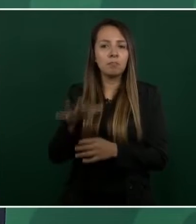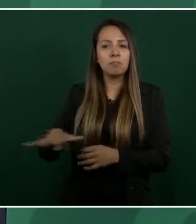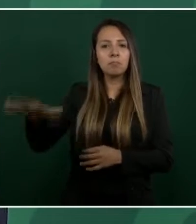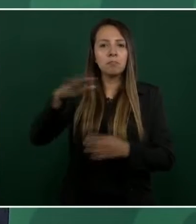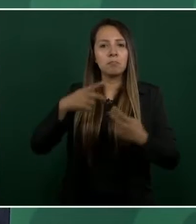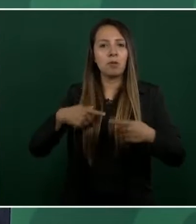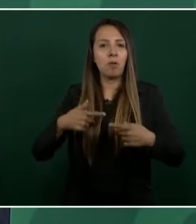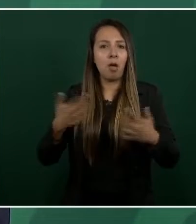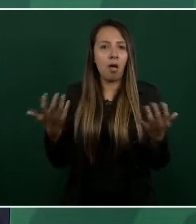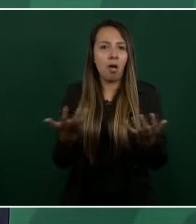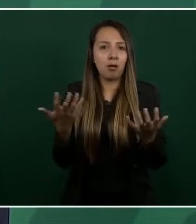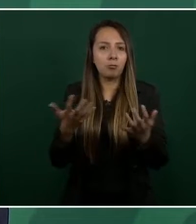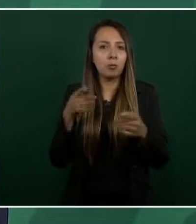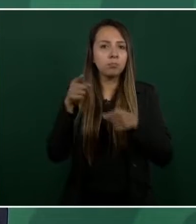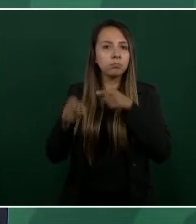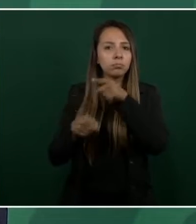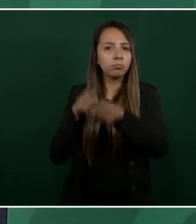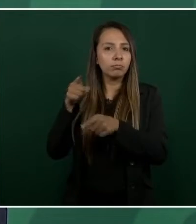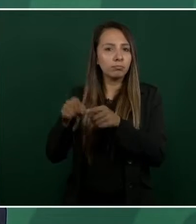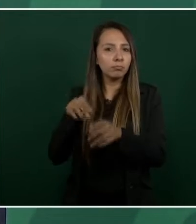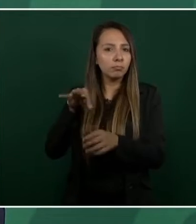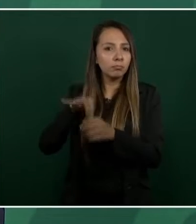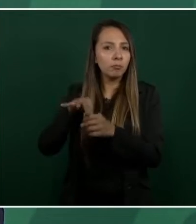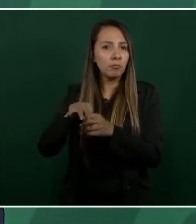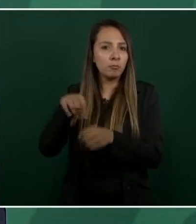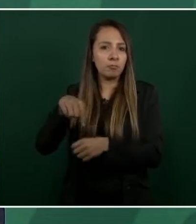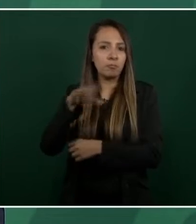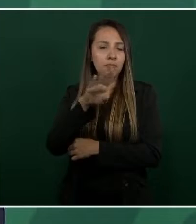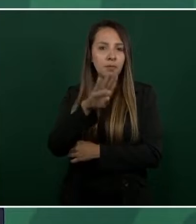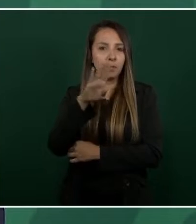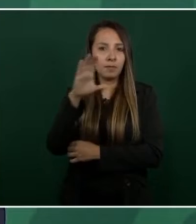pueblo de Baja California